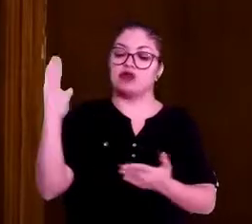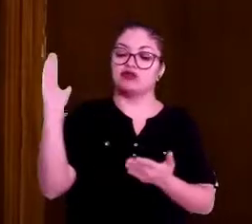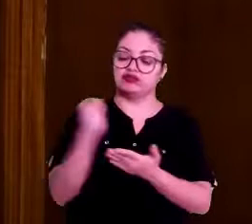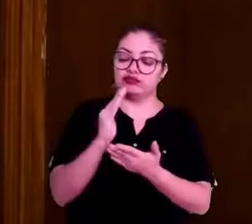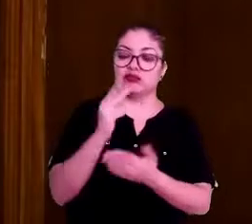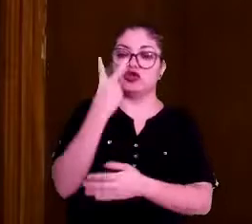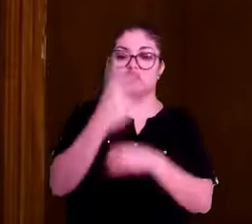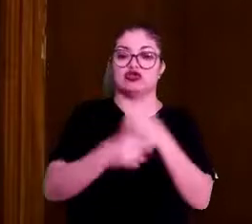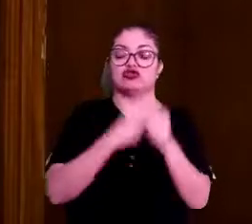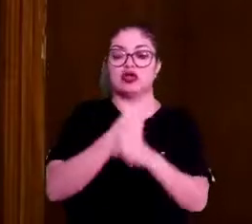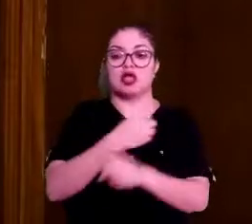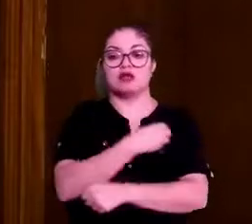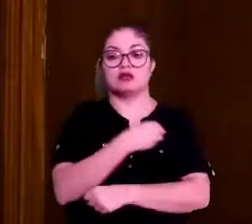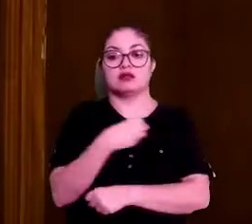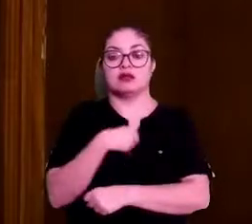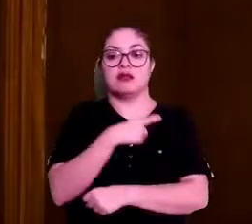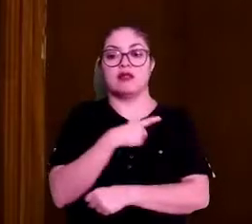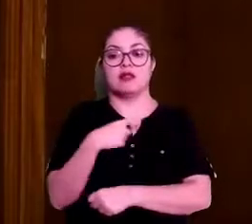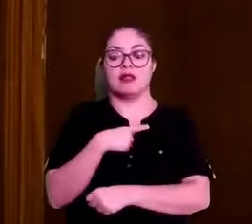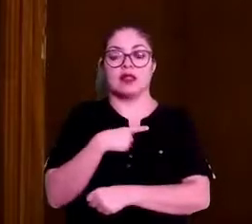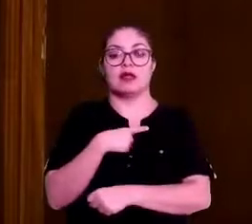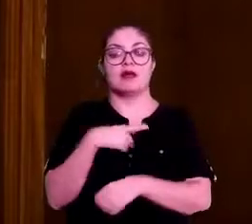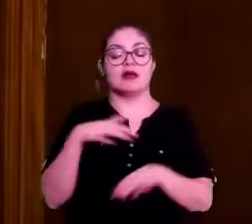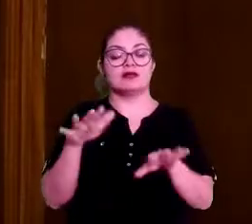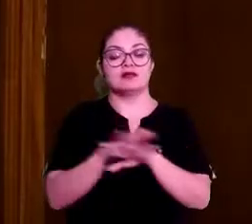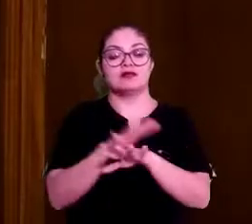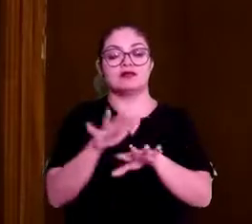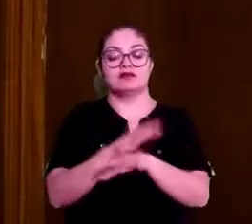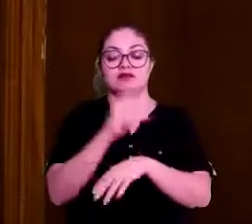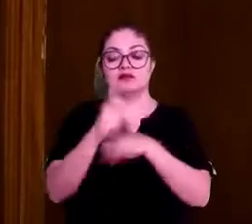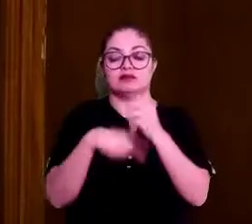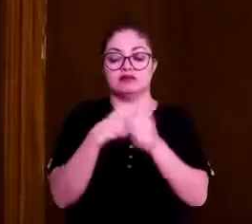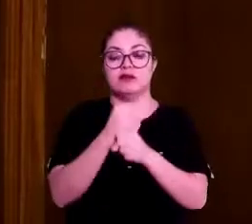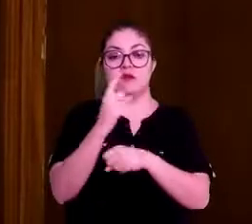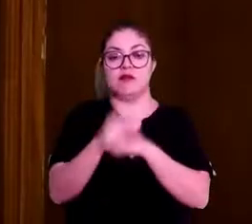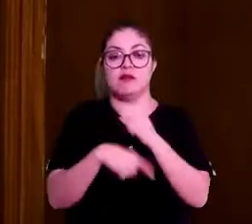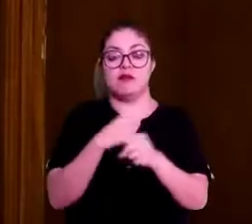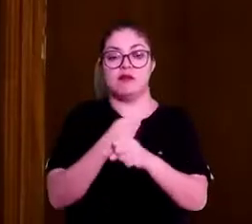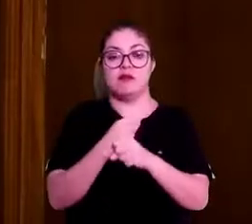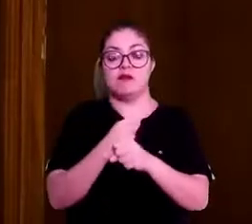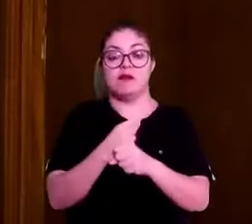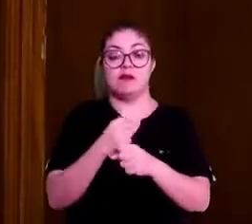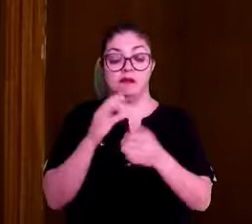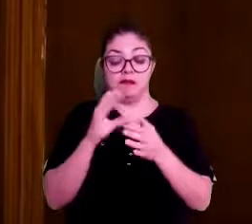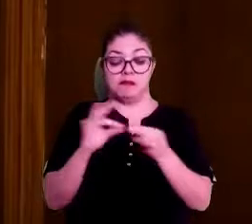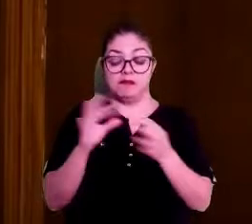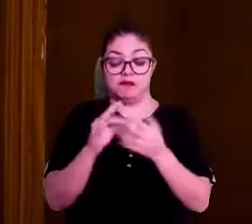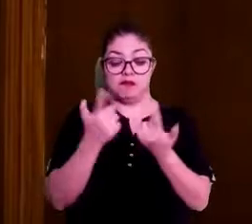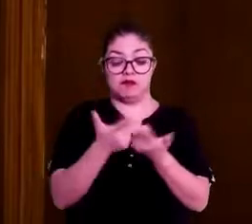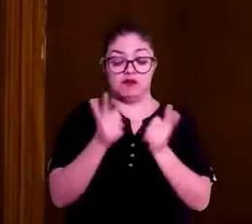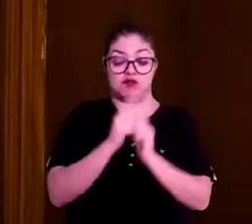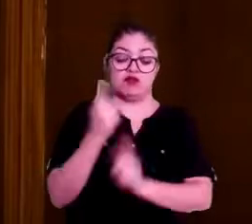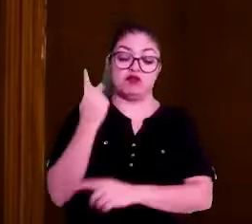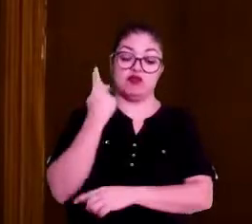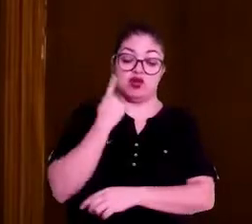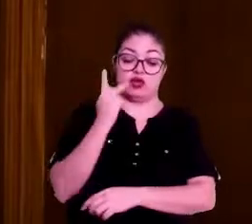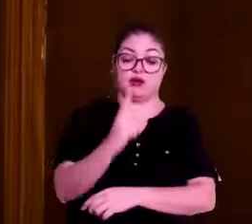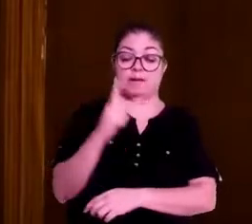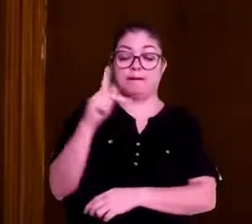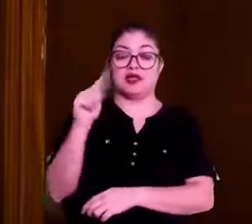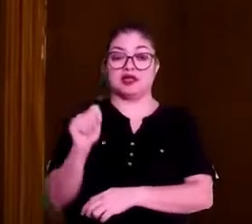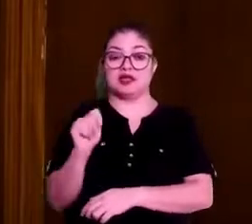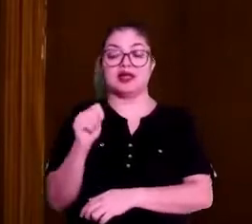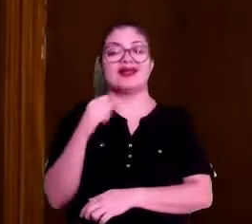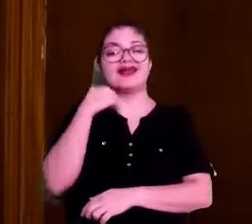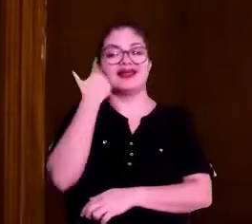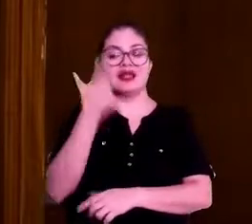con la obligación de refrendarse de manera anual. Por lo anterior, el Grupo Parlamentario del Partido del Trabajo